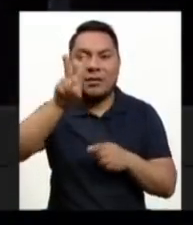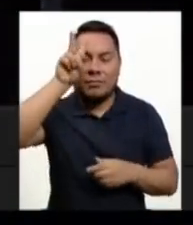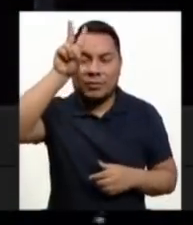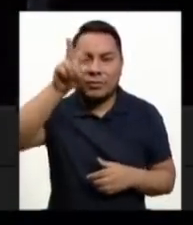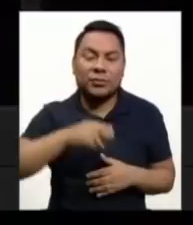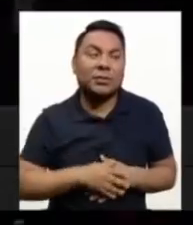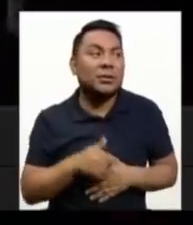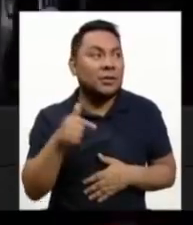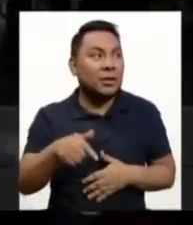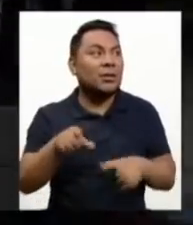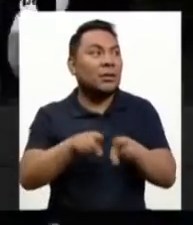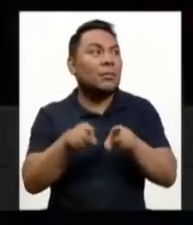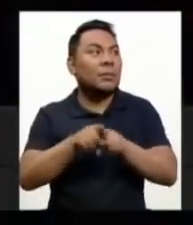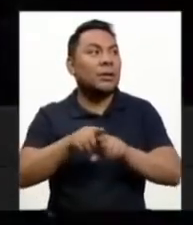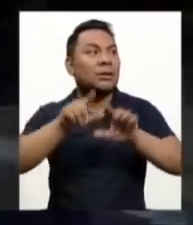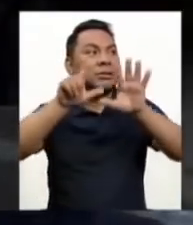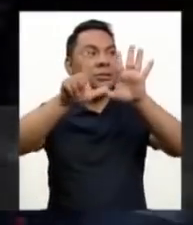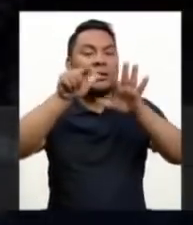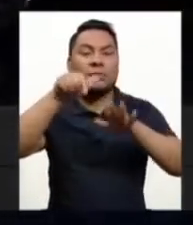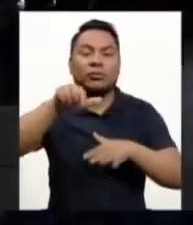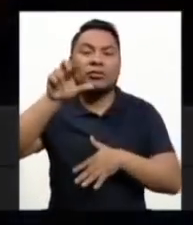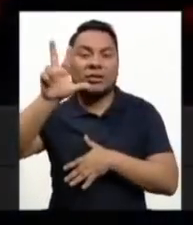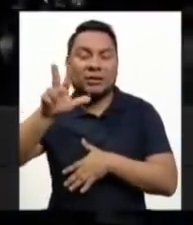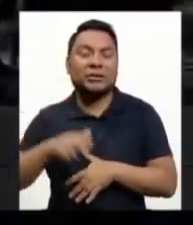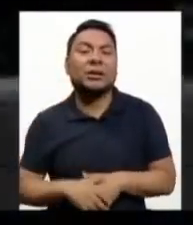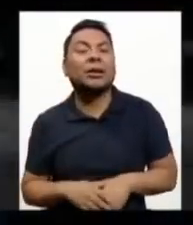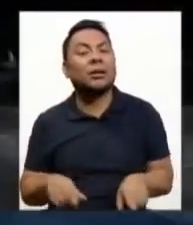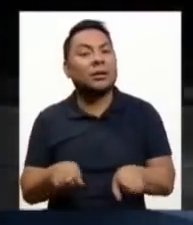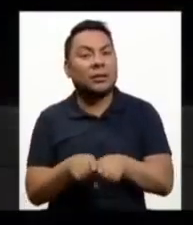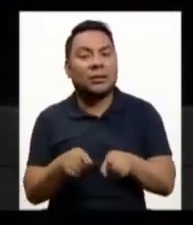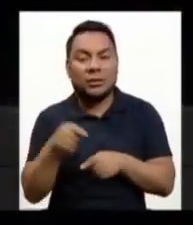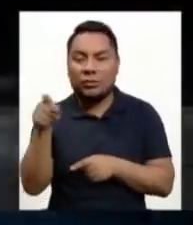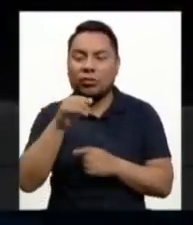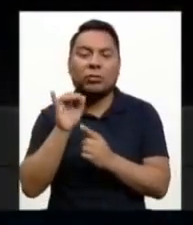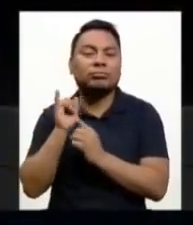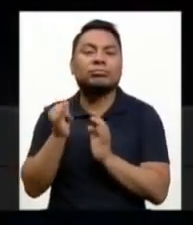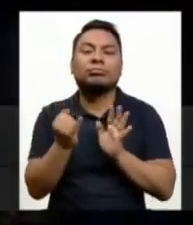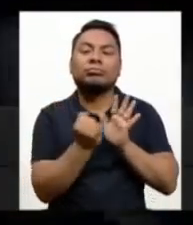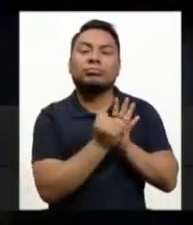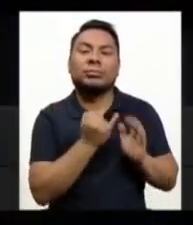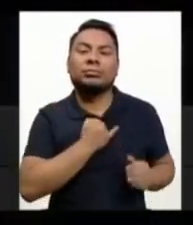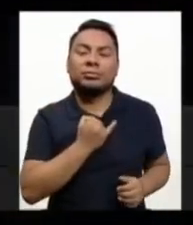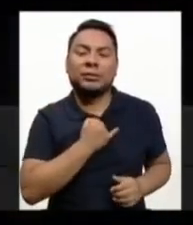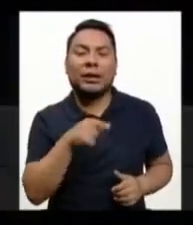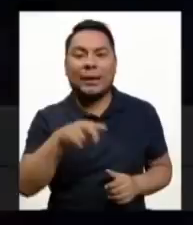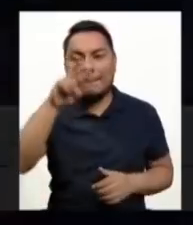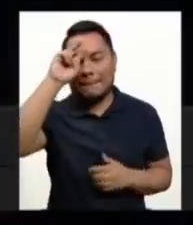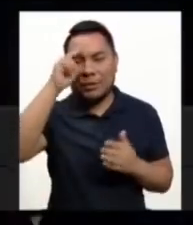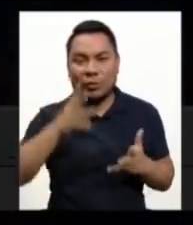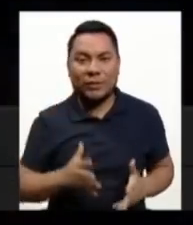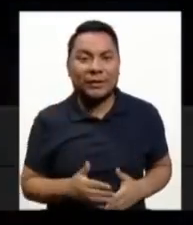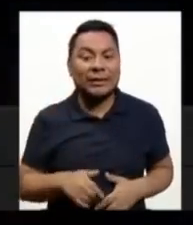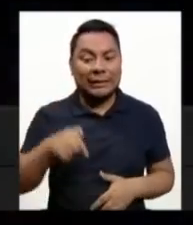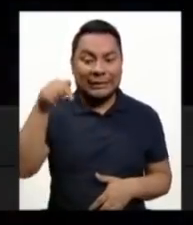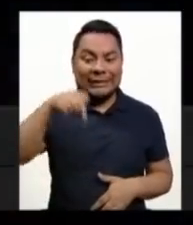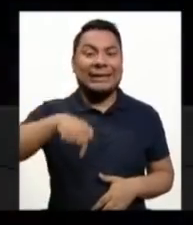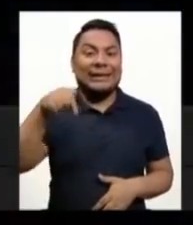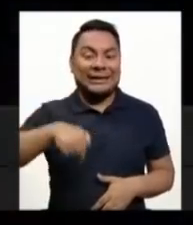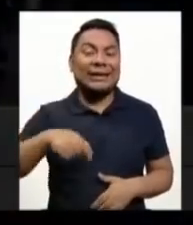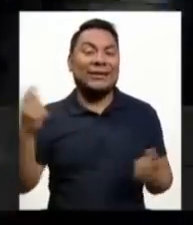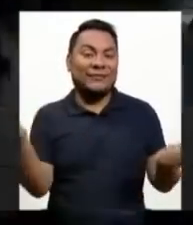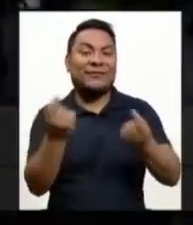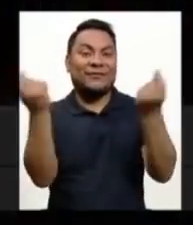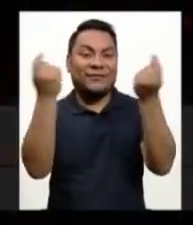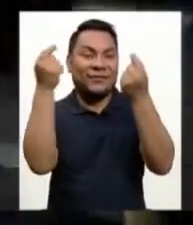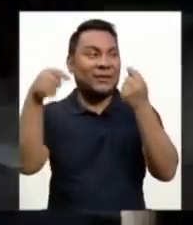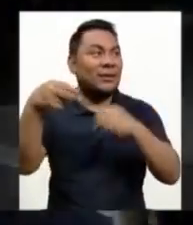Perú 7.3, así como el IP, Identidad Peruana. Eduardo, aquí la fiesta de Televisión Nacional de